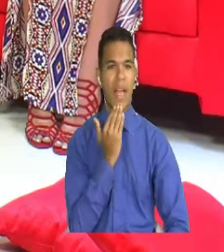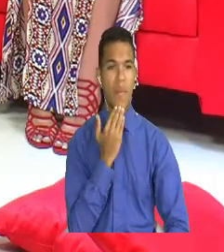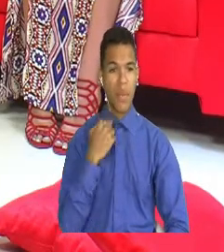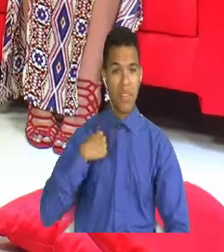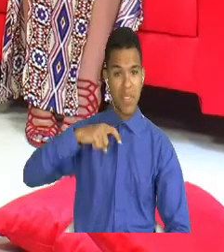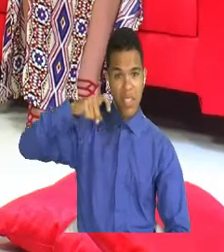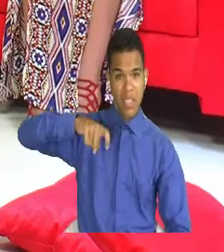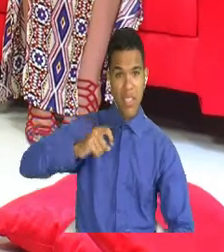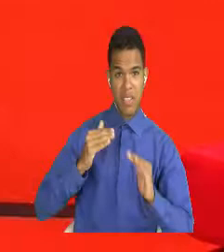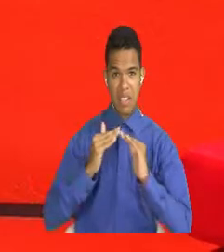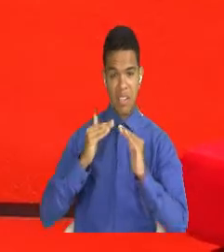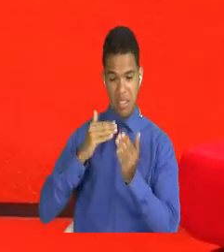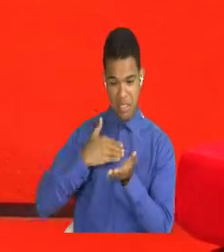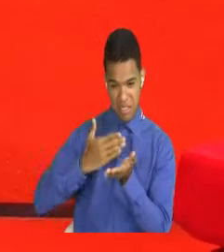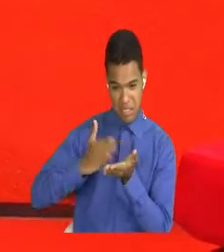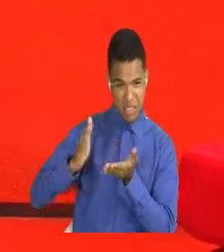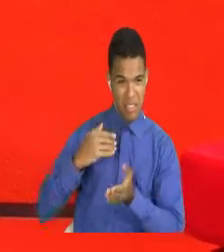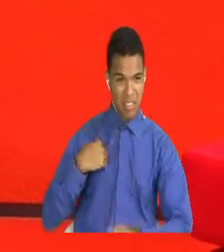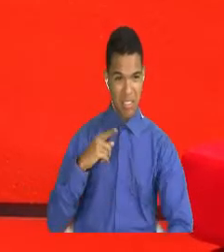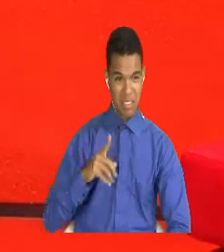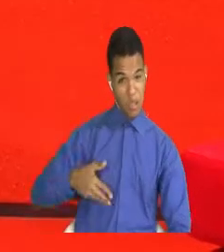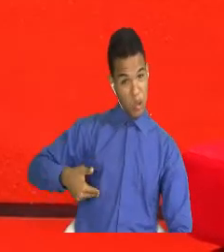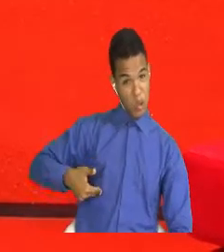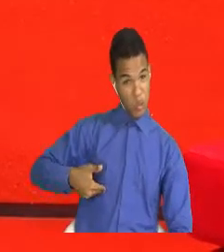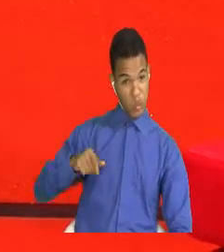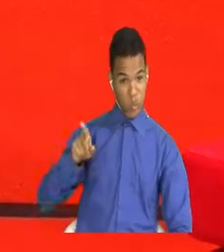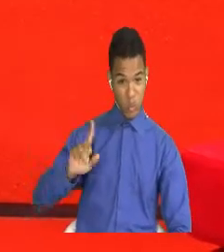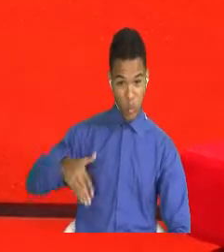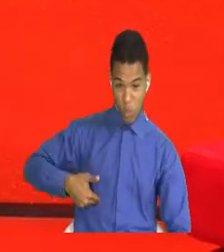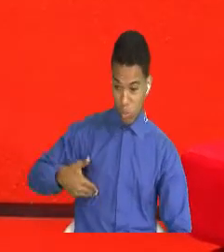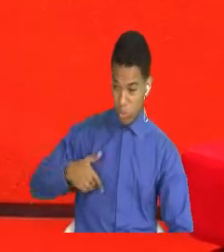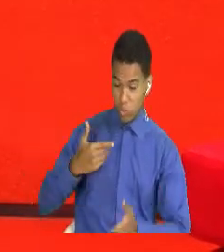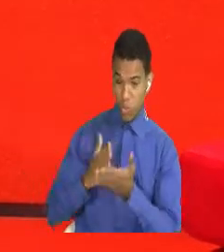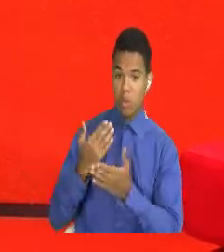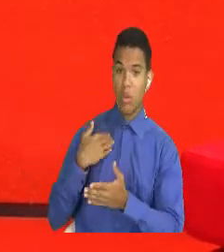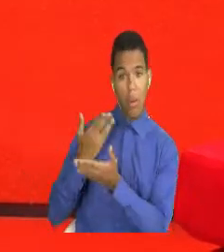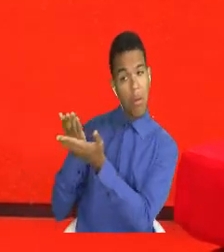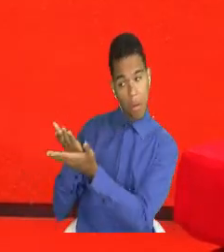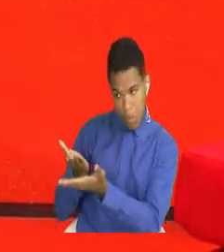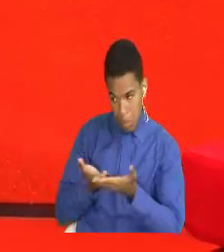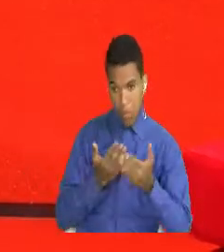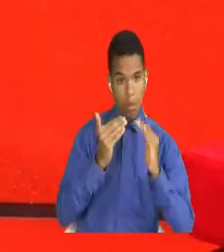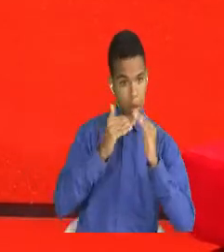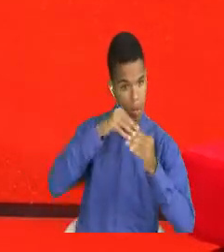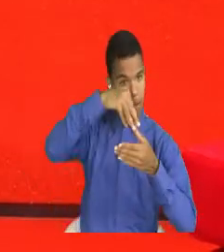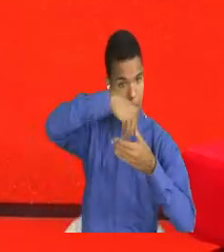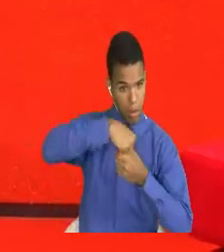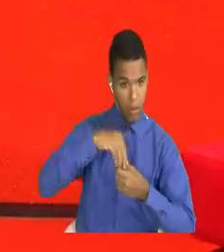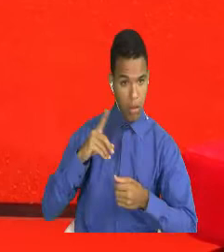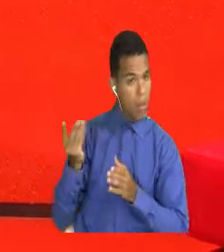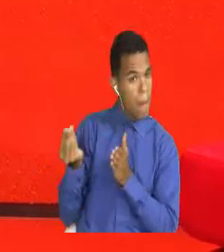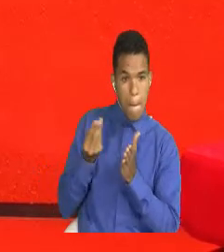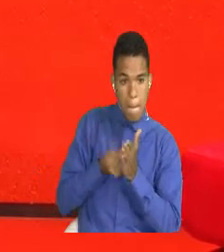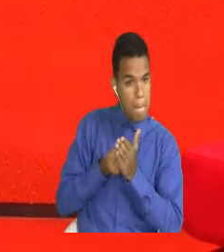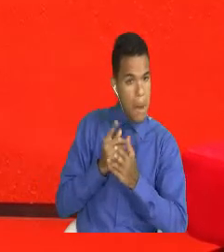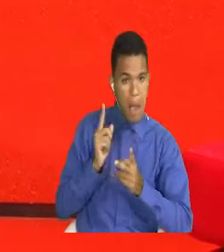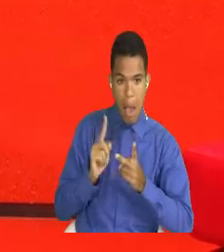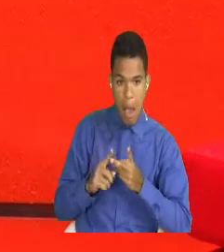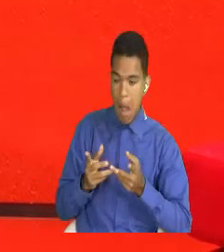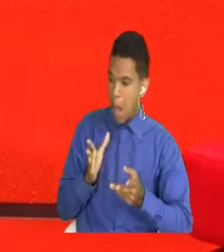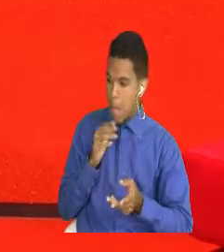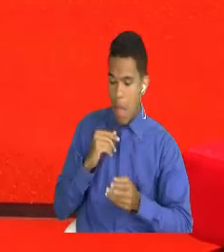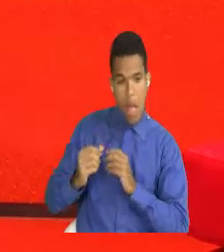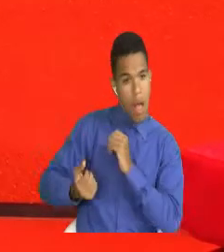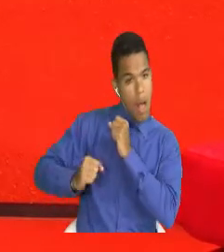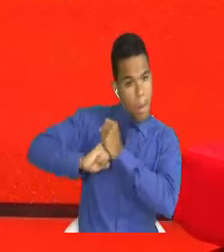a alguien así como tan confianzudo que suele suceder, hay un trámite policivo, ¿sí? Este trámite